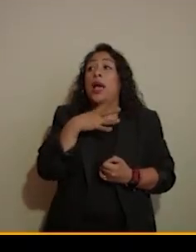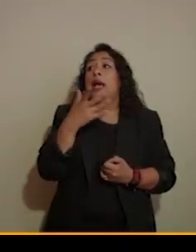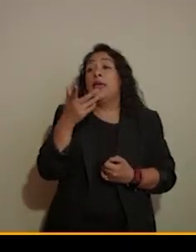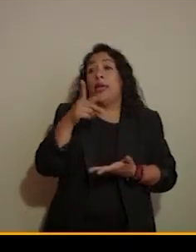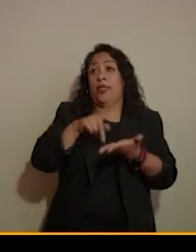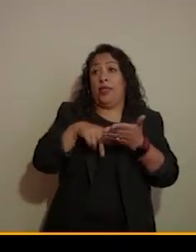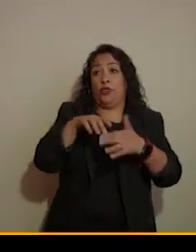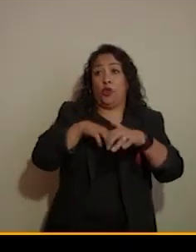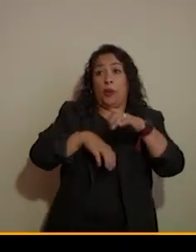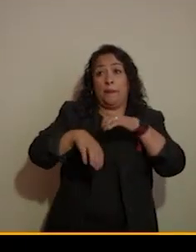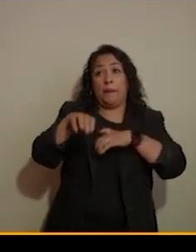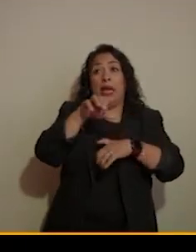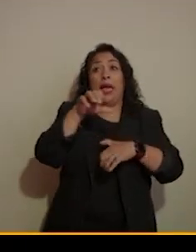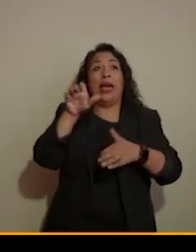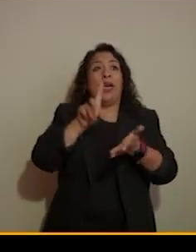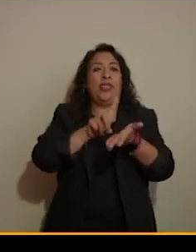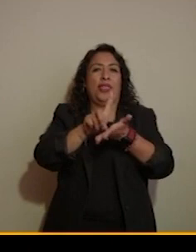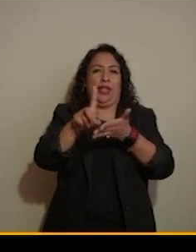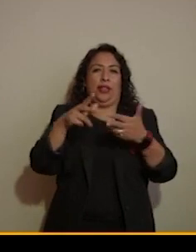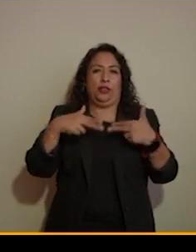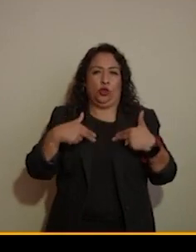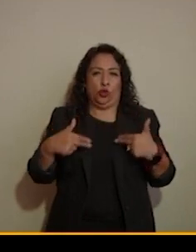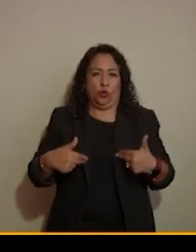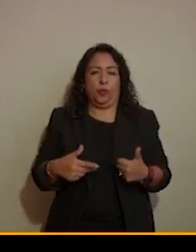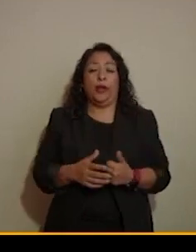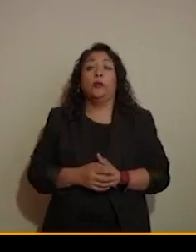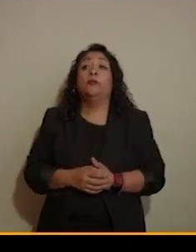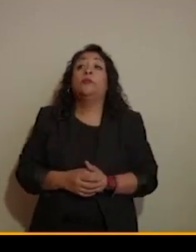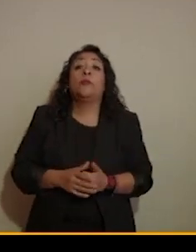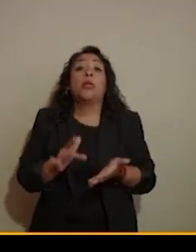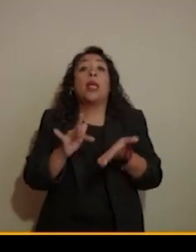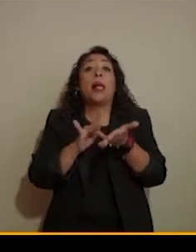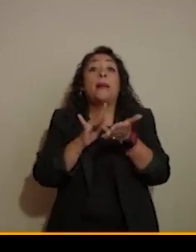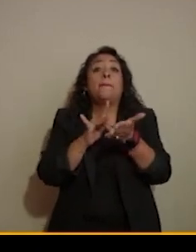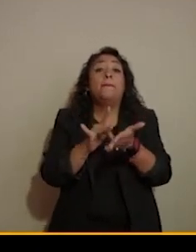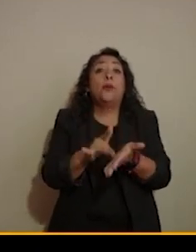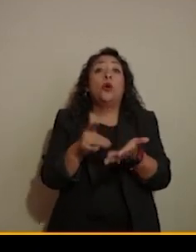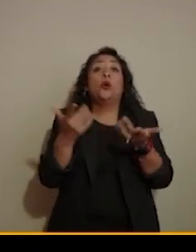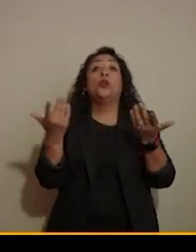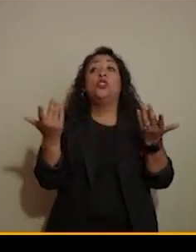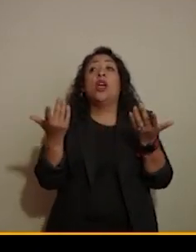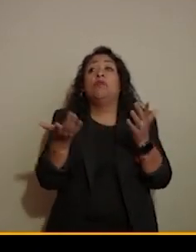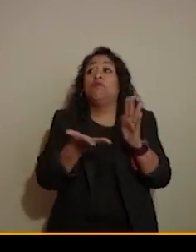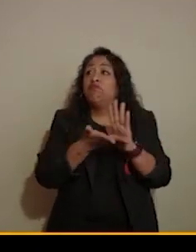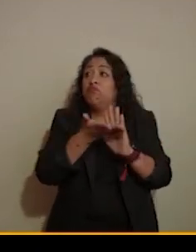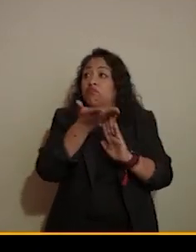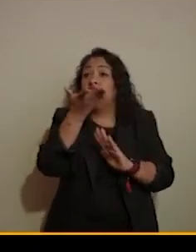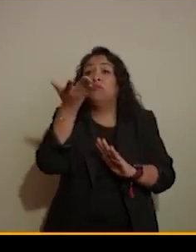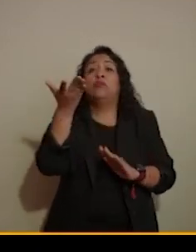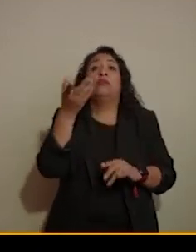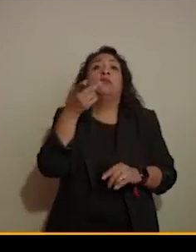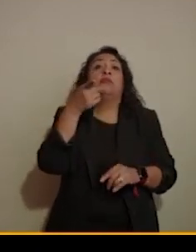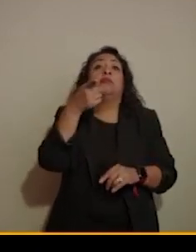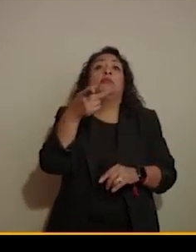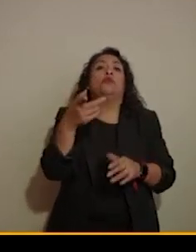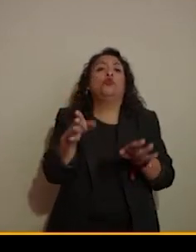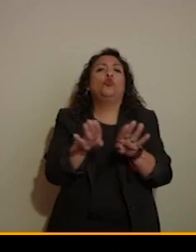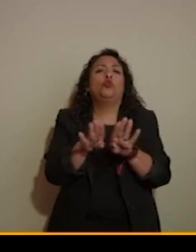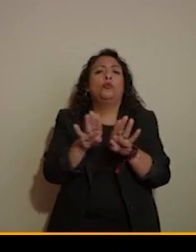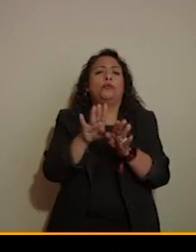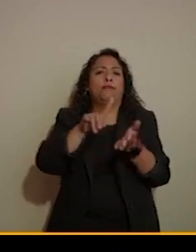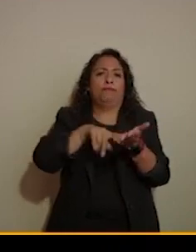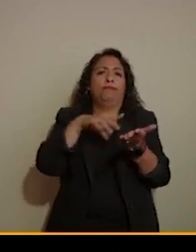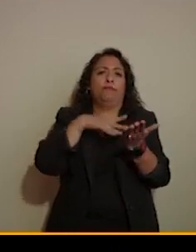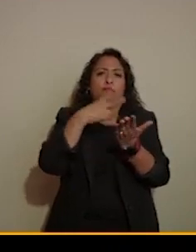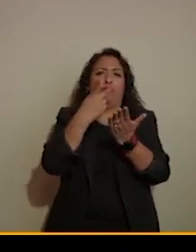empresas en aras del derecho humano. Apoyan a la generación de infraestructuras mediante